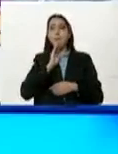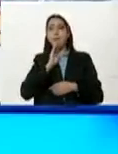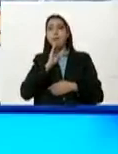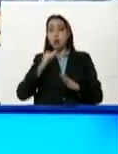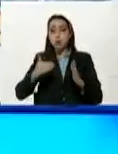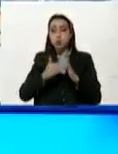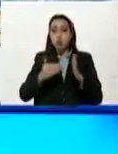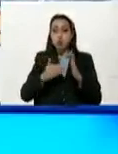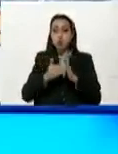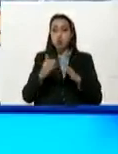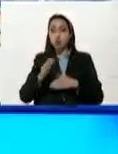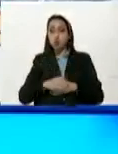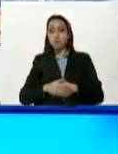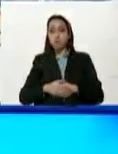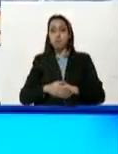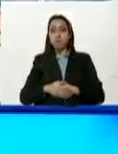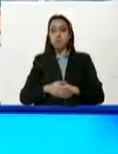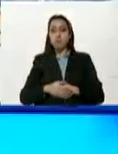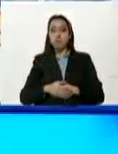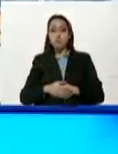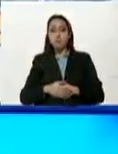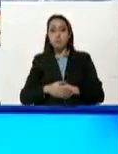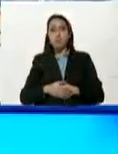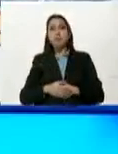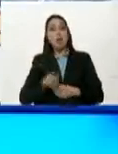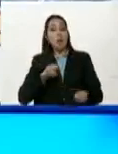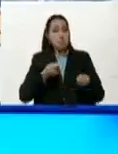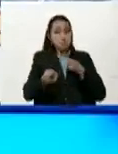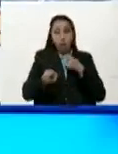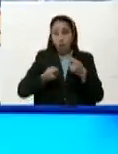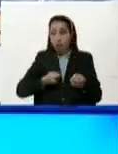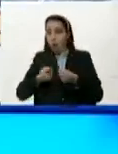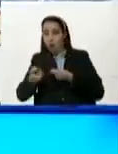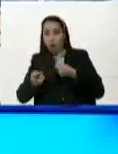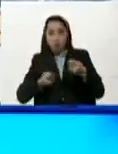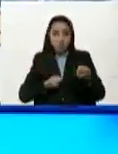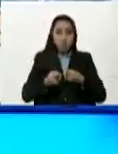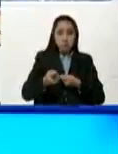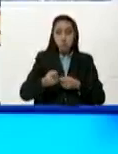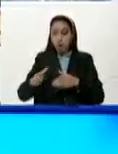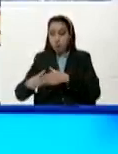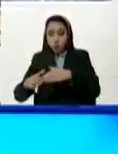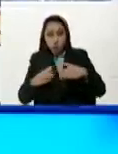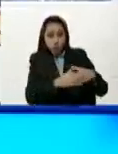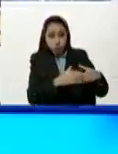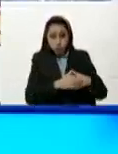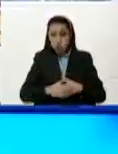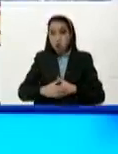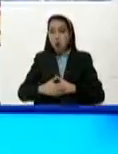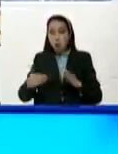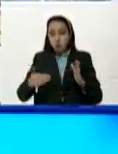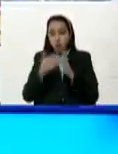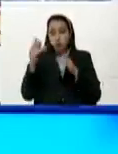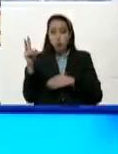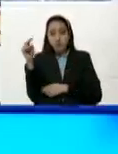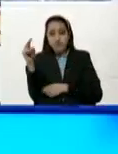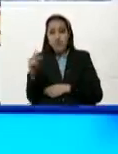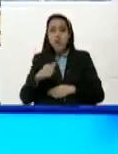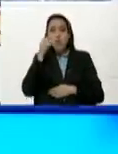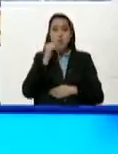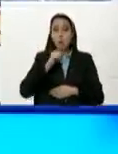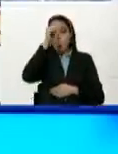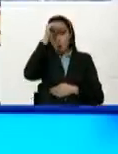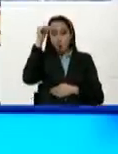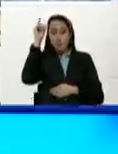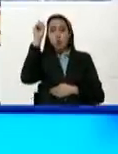saboteando la banca trataron de sabotear lo el mismo viernes sábado y domingo